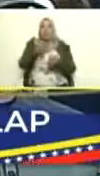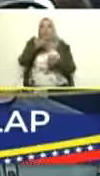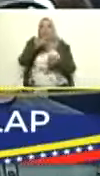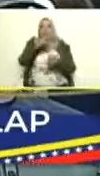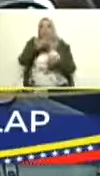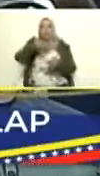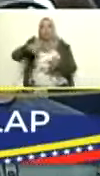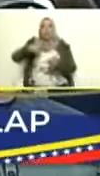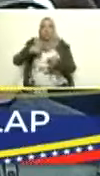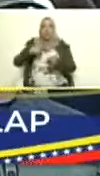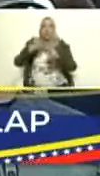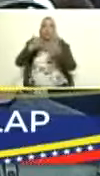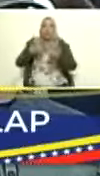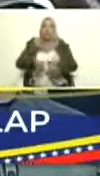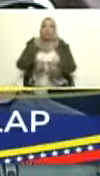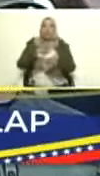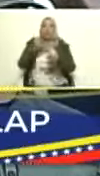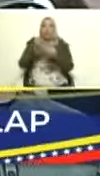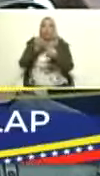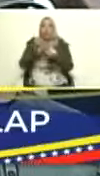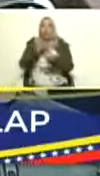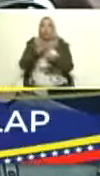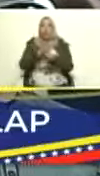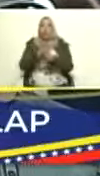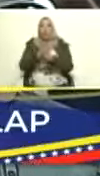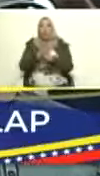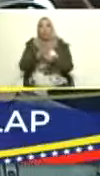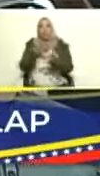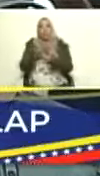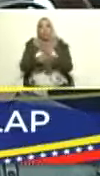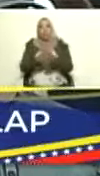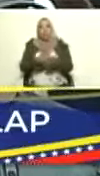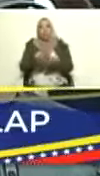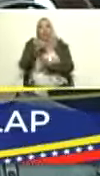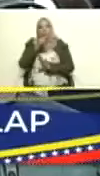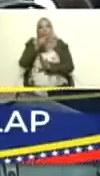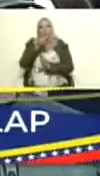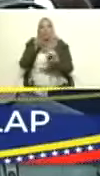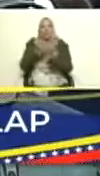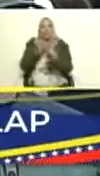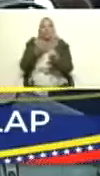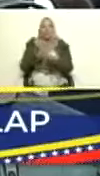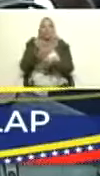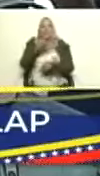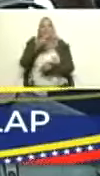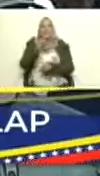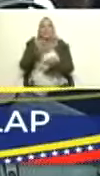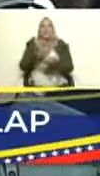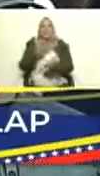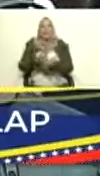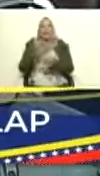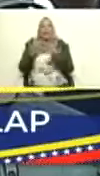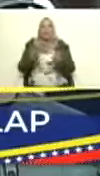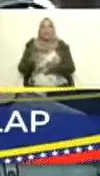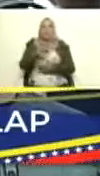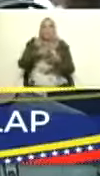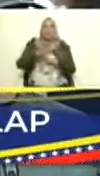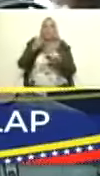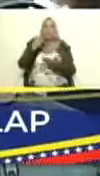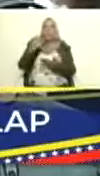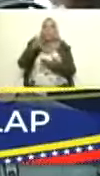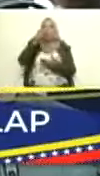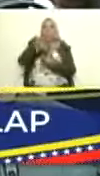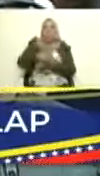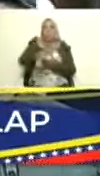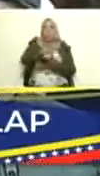nosotros implementamos las estrategias que él solamente nos había dado en su momento, que solo el pueblo salvaba